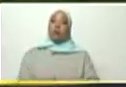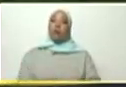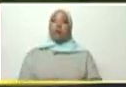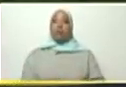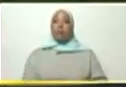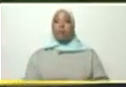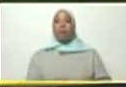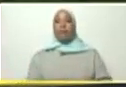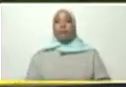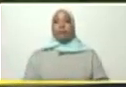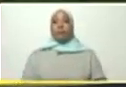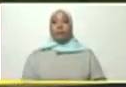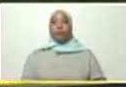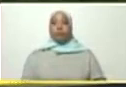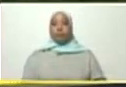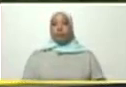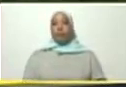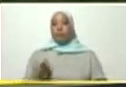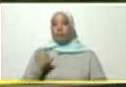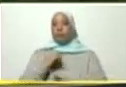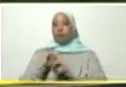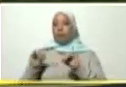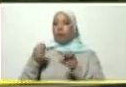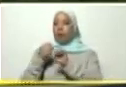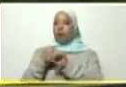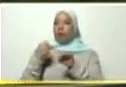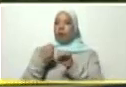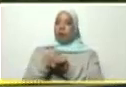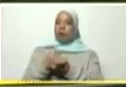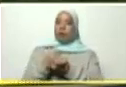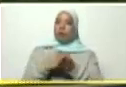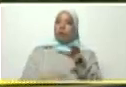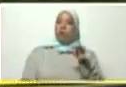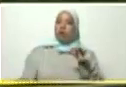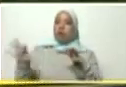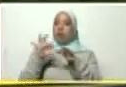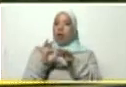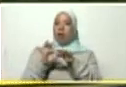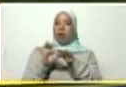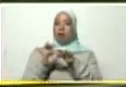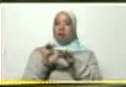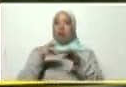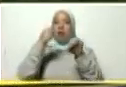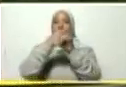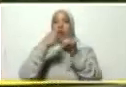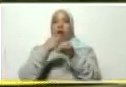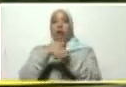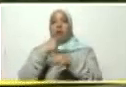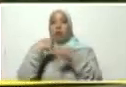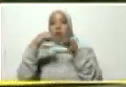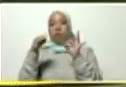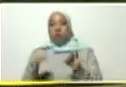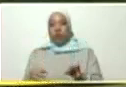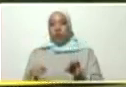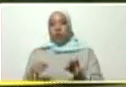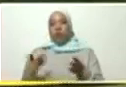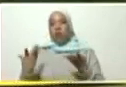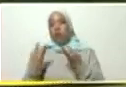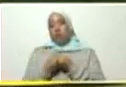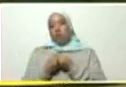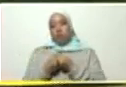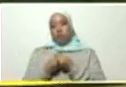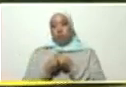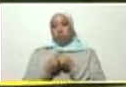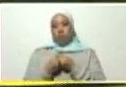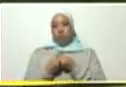que trabaja de manera armoniosa disciplinada unitaria que trabaja de verdad verdad como equipo